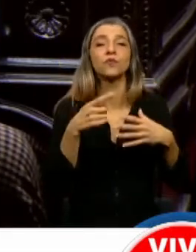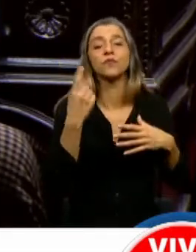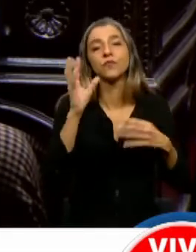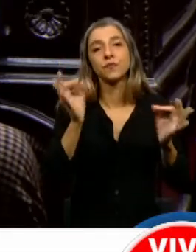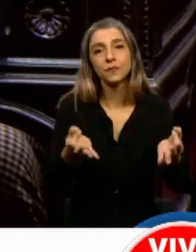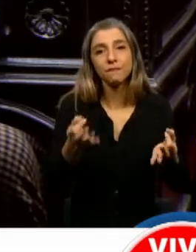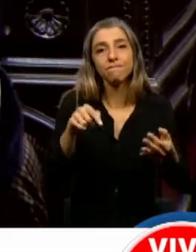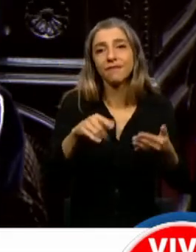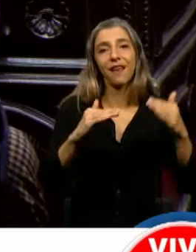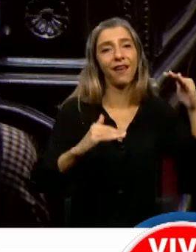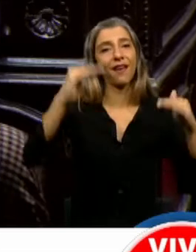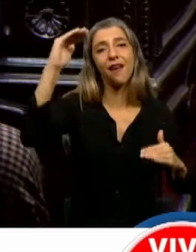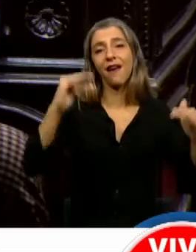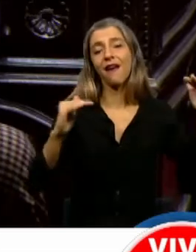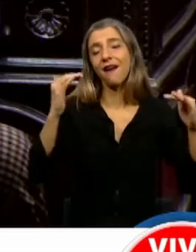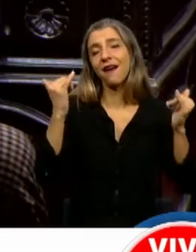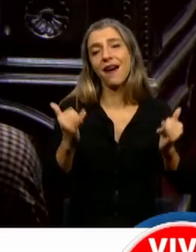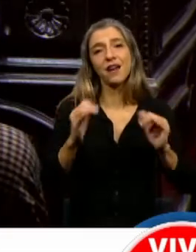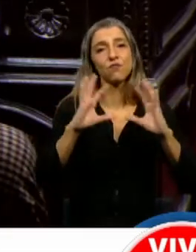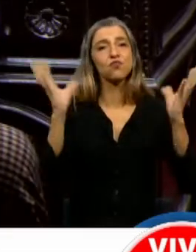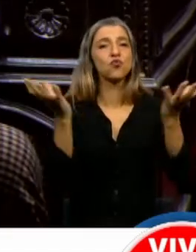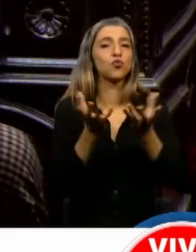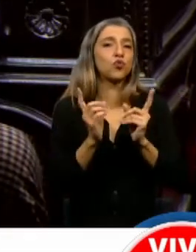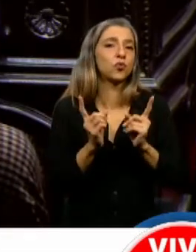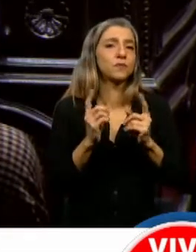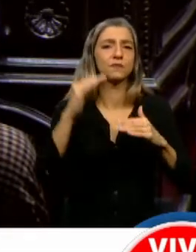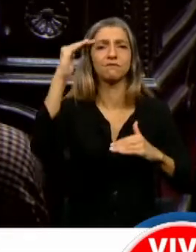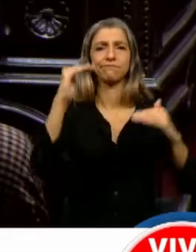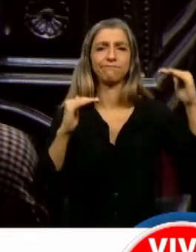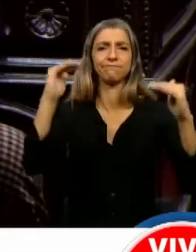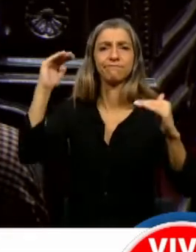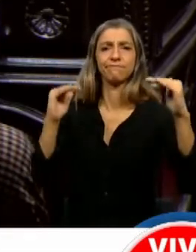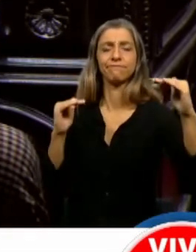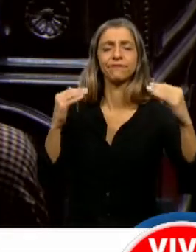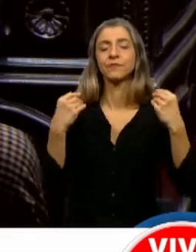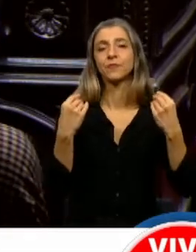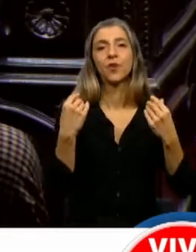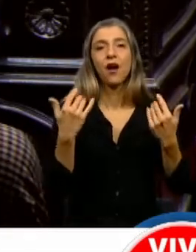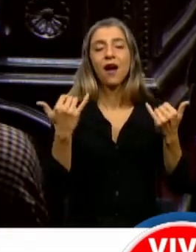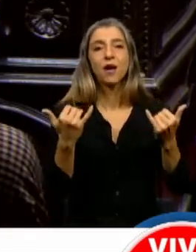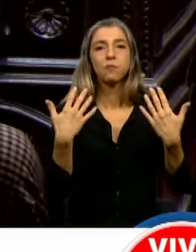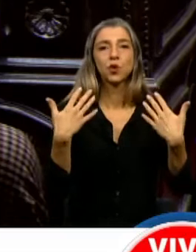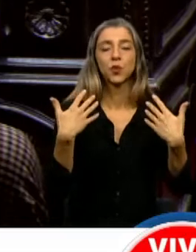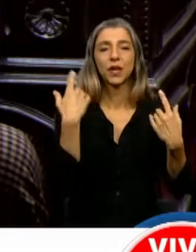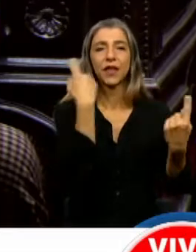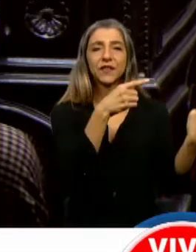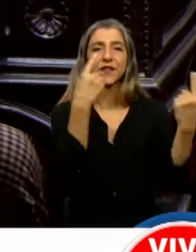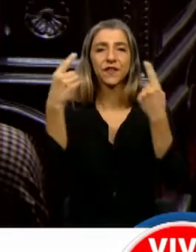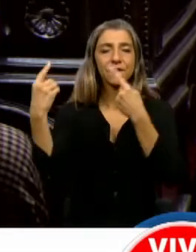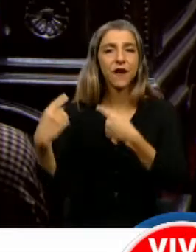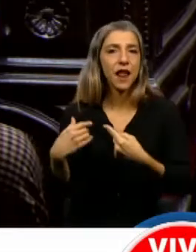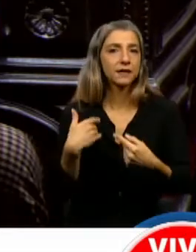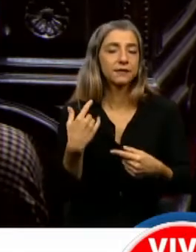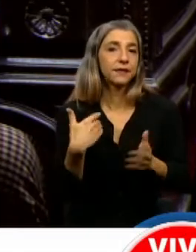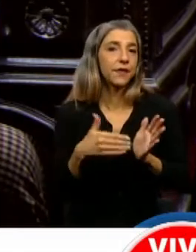y la disparidad muy grande a nivel mundial tiene que ver con la posibilidad de generar medidas